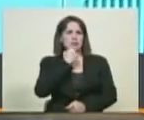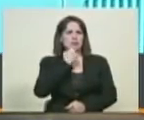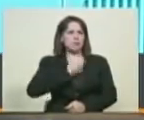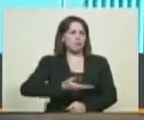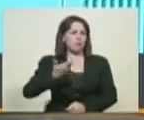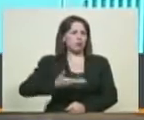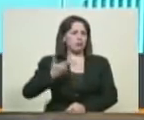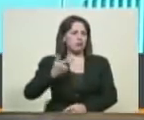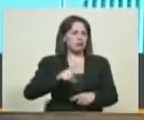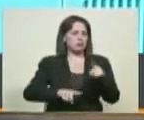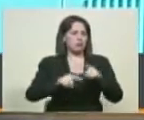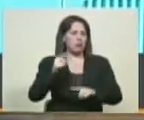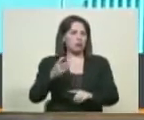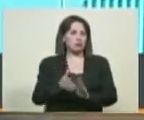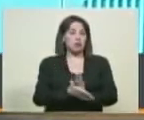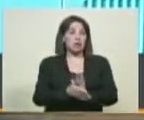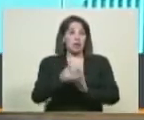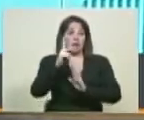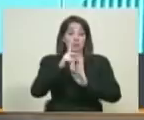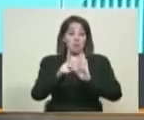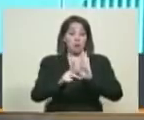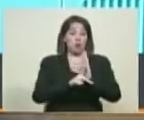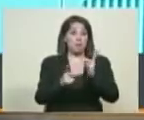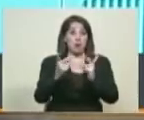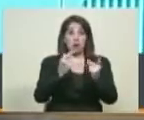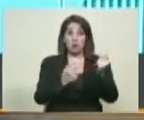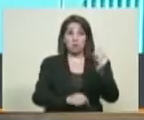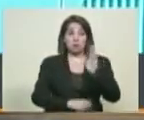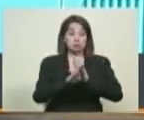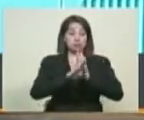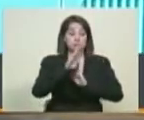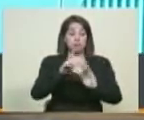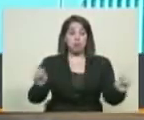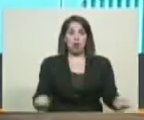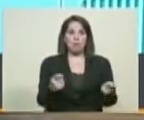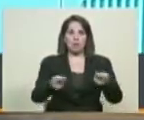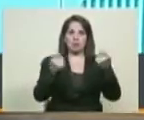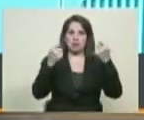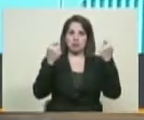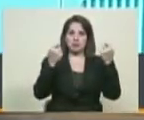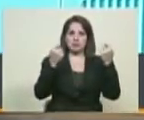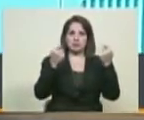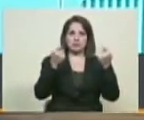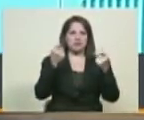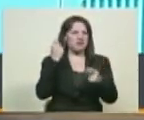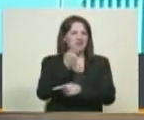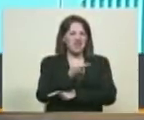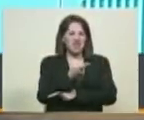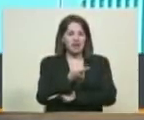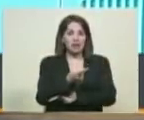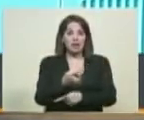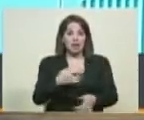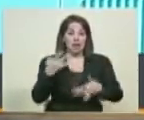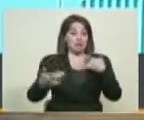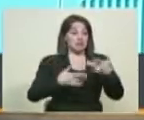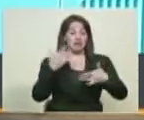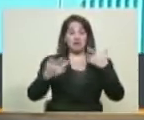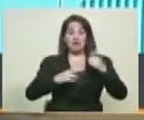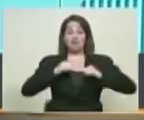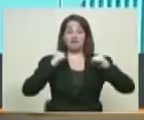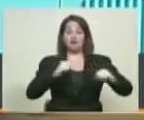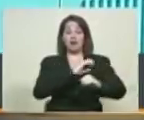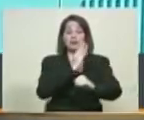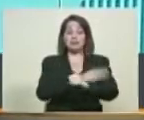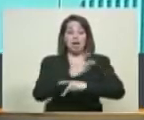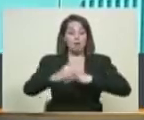en ese programa económico de crecimiento y prosperidad. Y la clave es activar las fuerzas productivas del